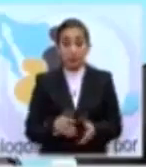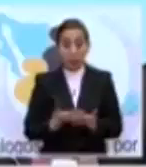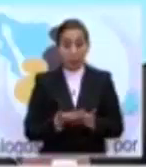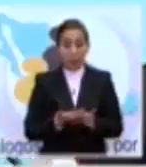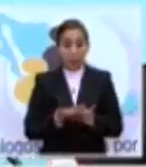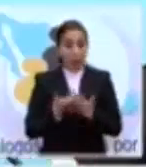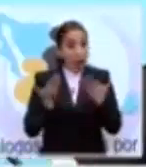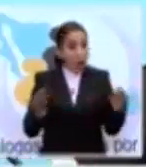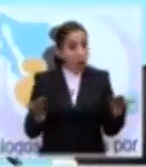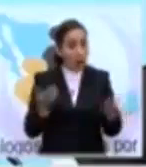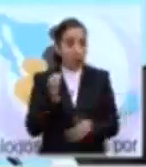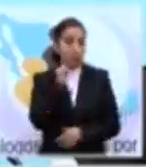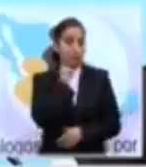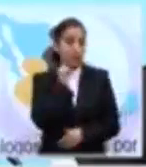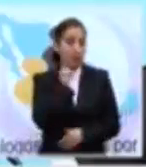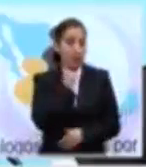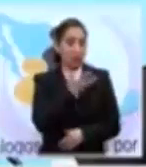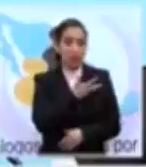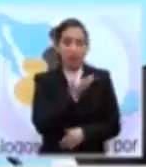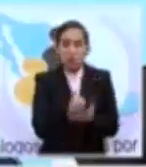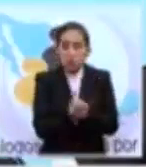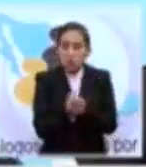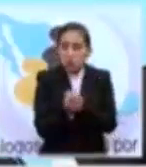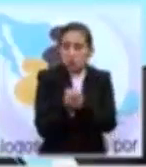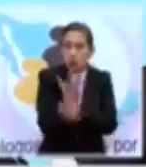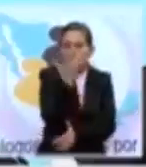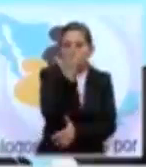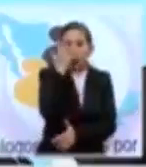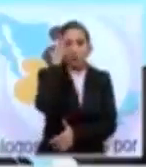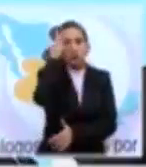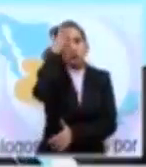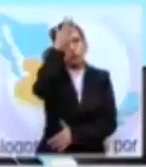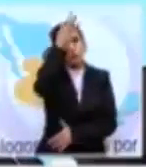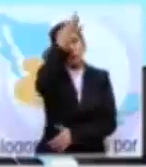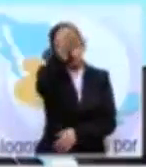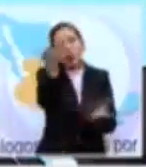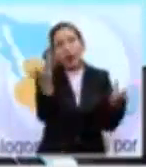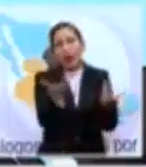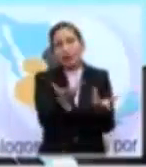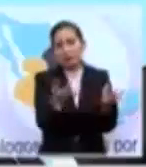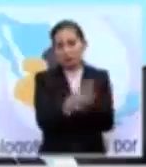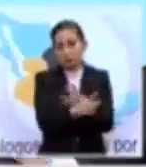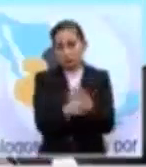Hoy el Senado tiene nuevas y nuevos retos.